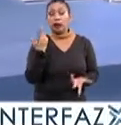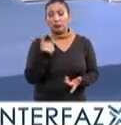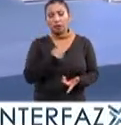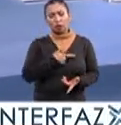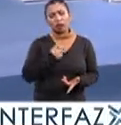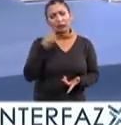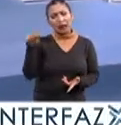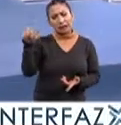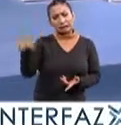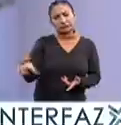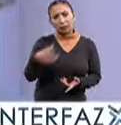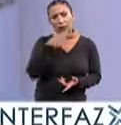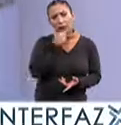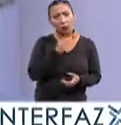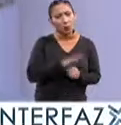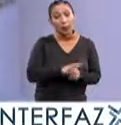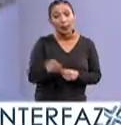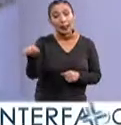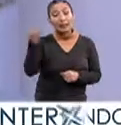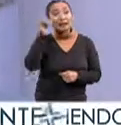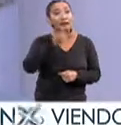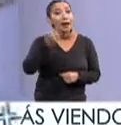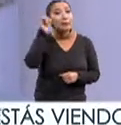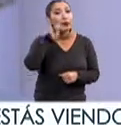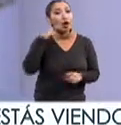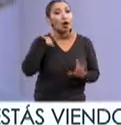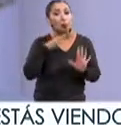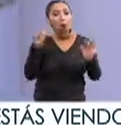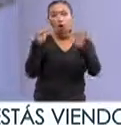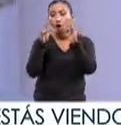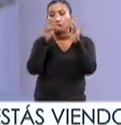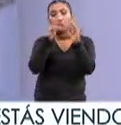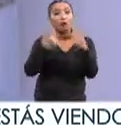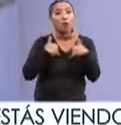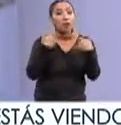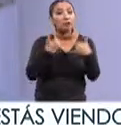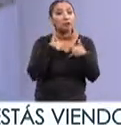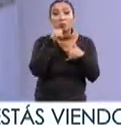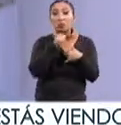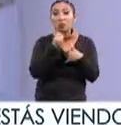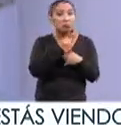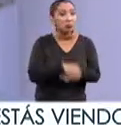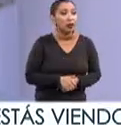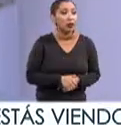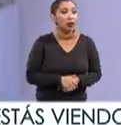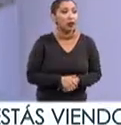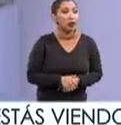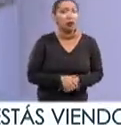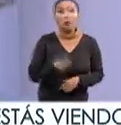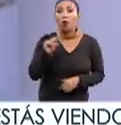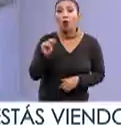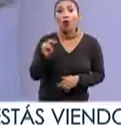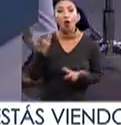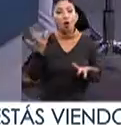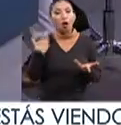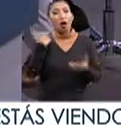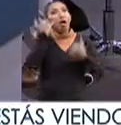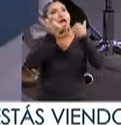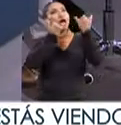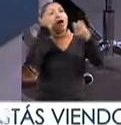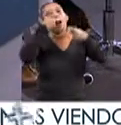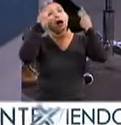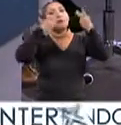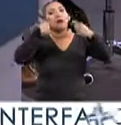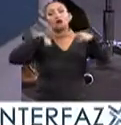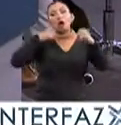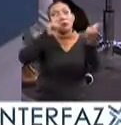gustó mucho de él es que siempre tuvo como un contacto con los jóvenes. Y no solamente retórico, no solamente